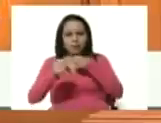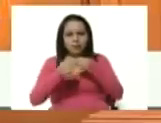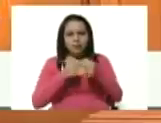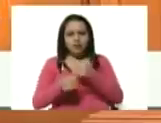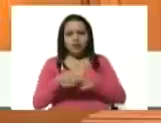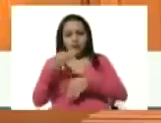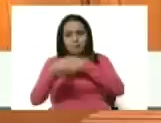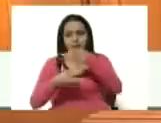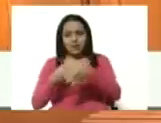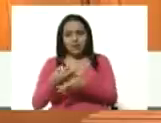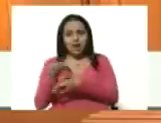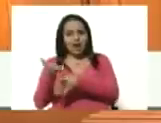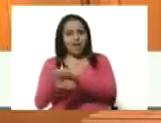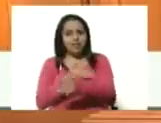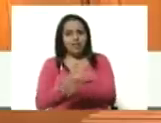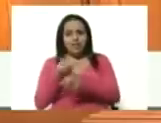discurso.